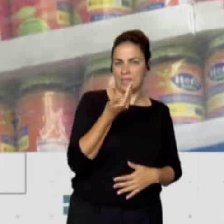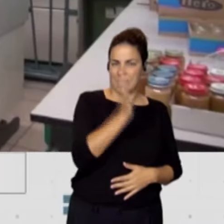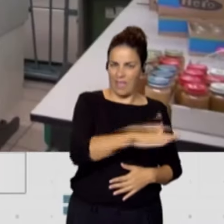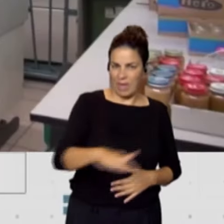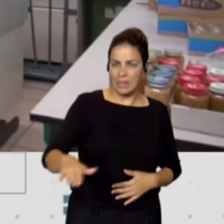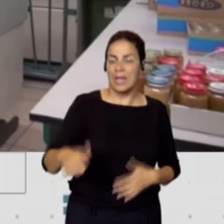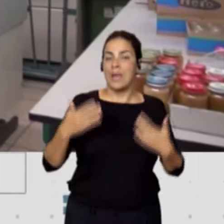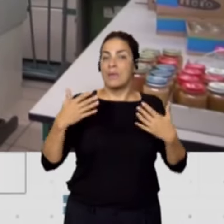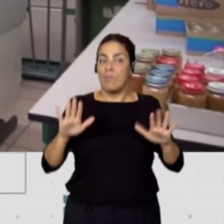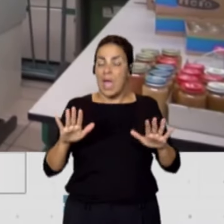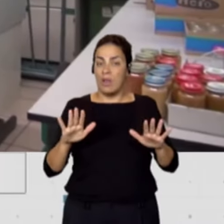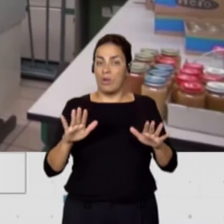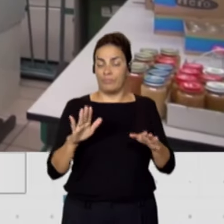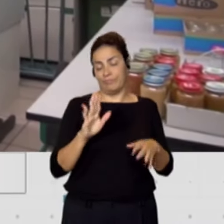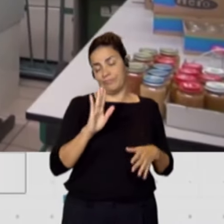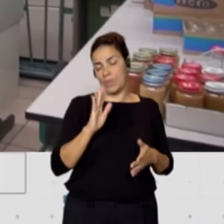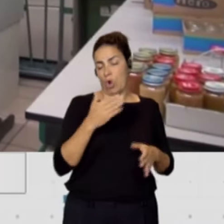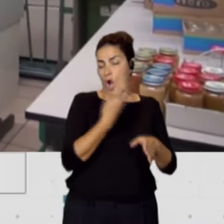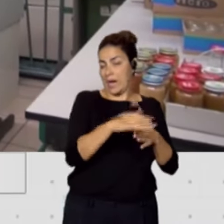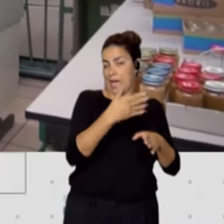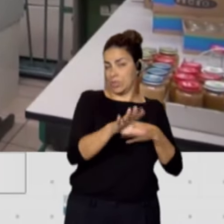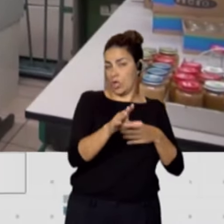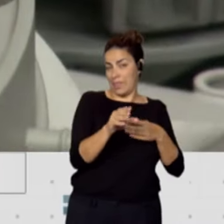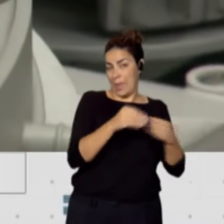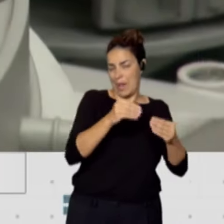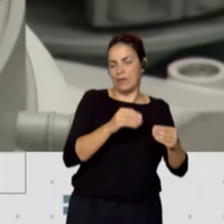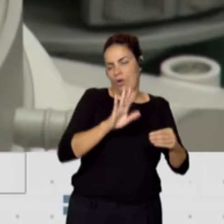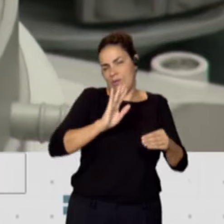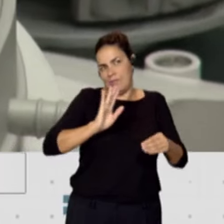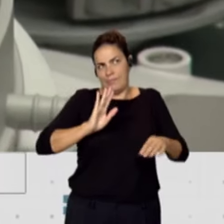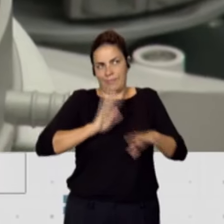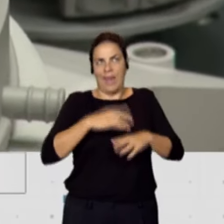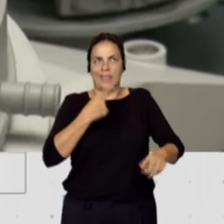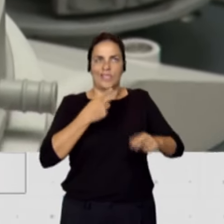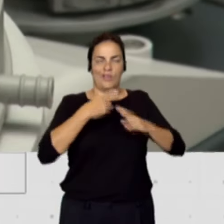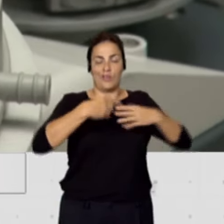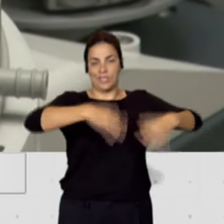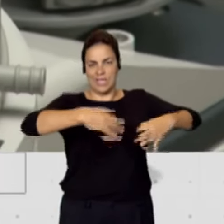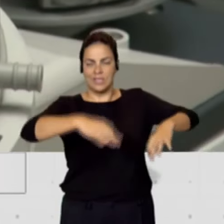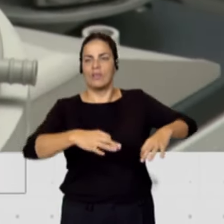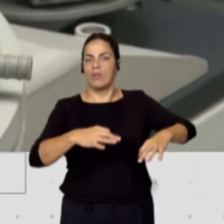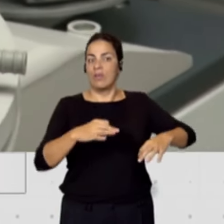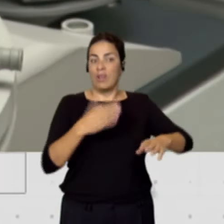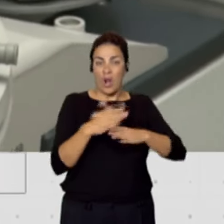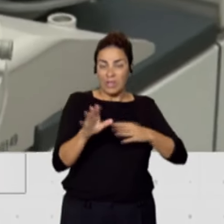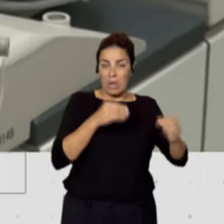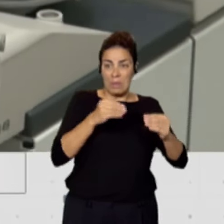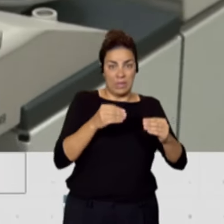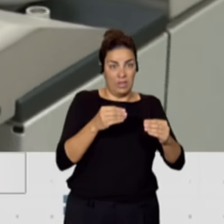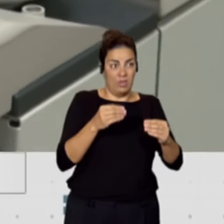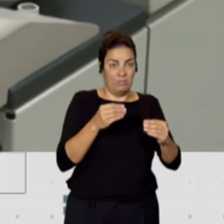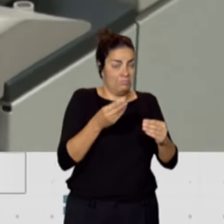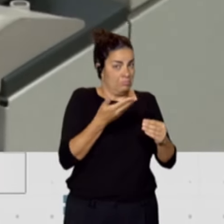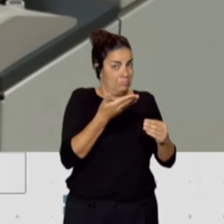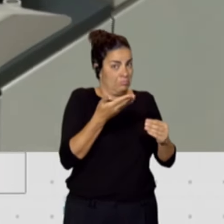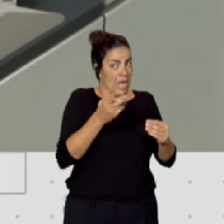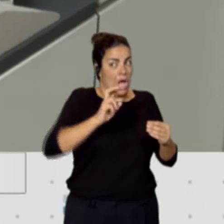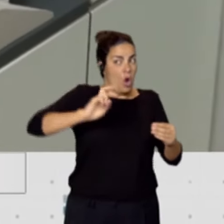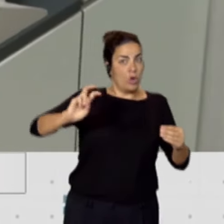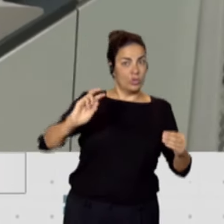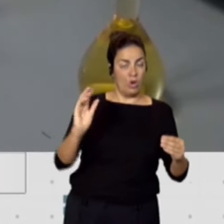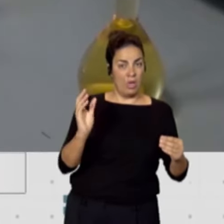restos de plástico Por decirlo de alguna manera de manera más sencilla están presentes en los envases prácticamente de muchos de los